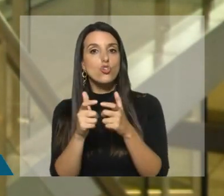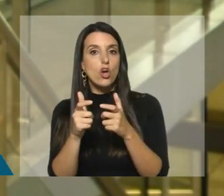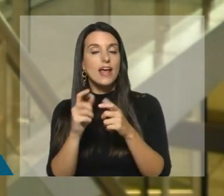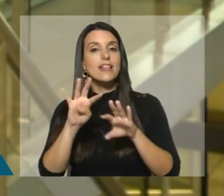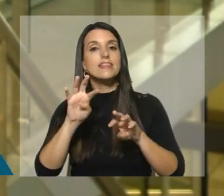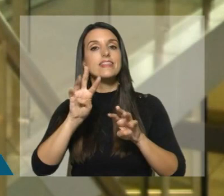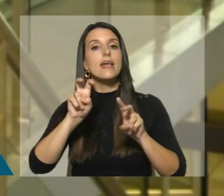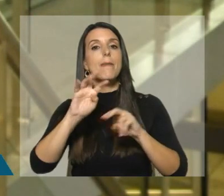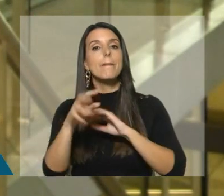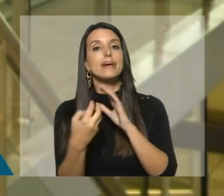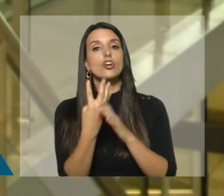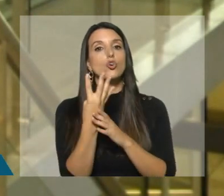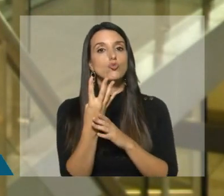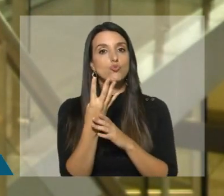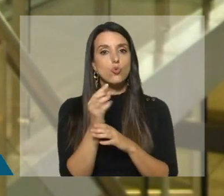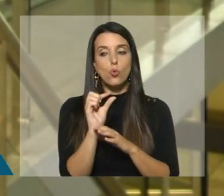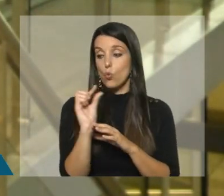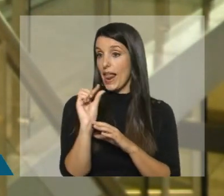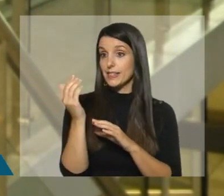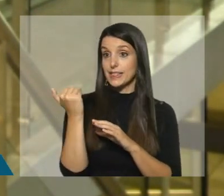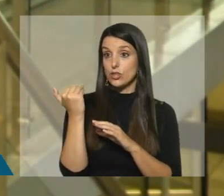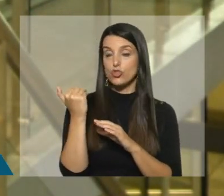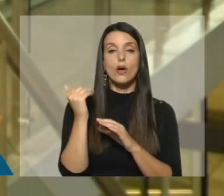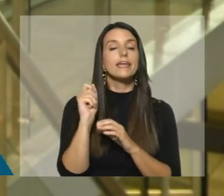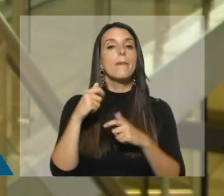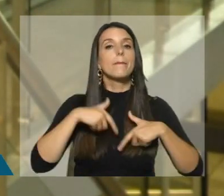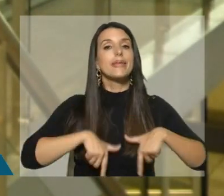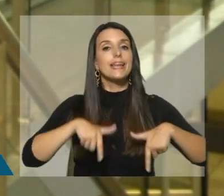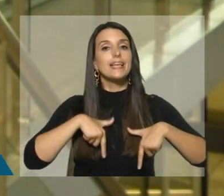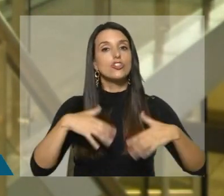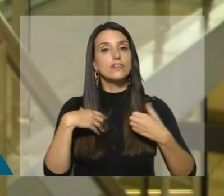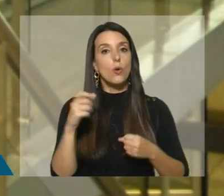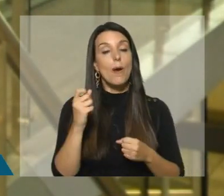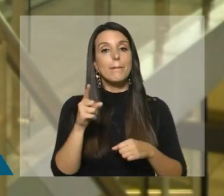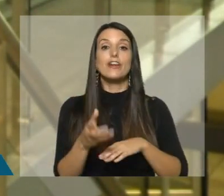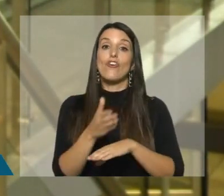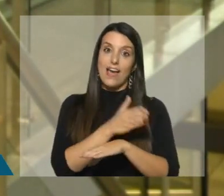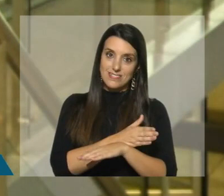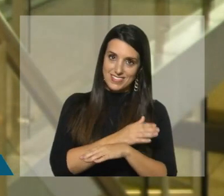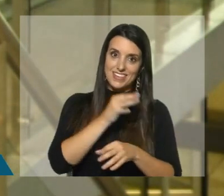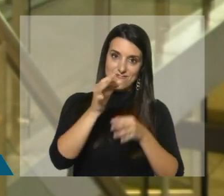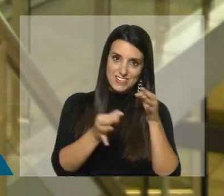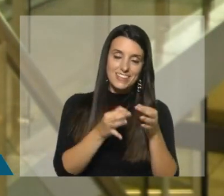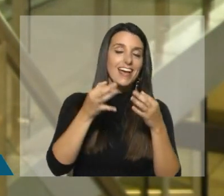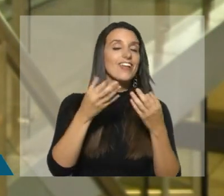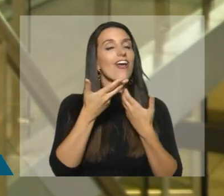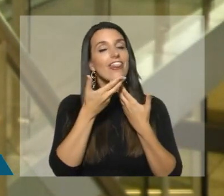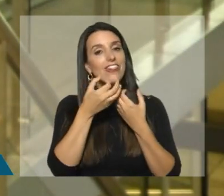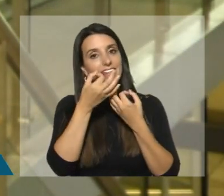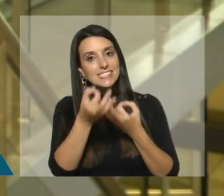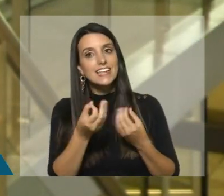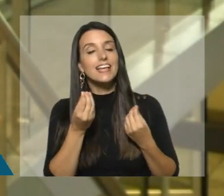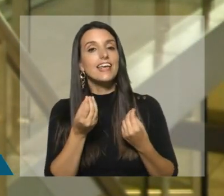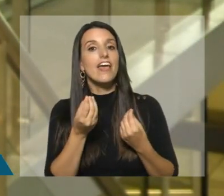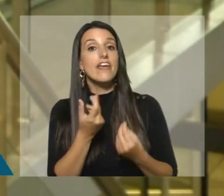Mercosur que hubo hace un rato por parte de los ministros de salud. Pero antes que todo eso, les queremos decir que